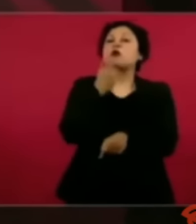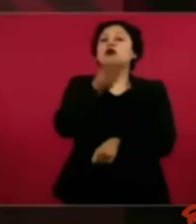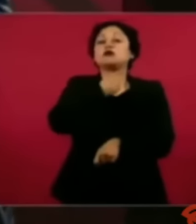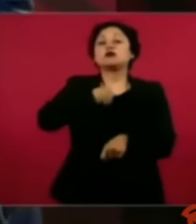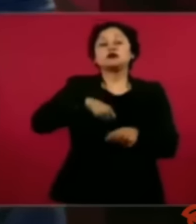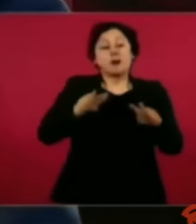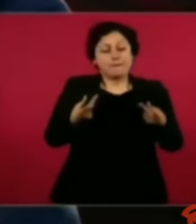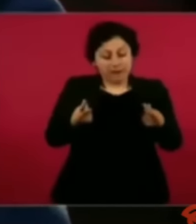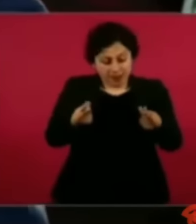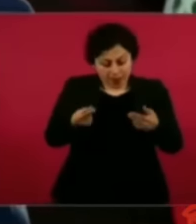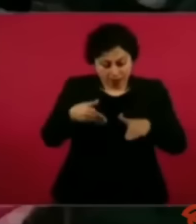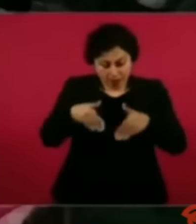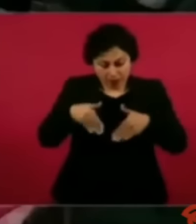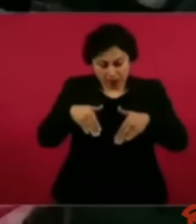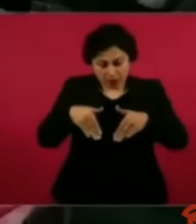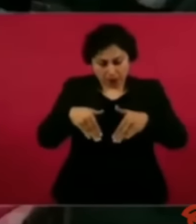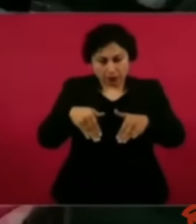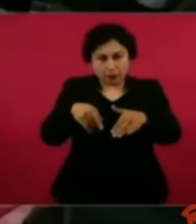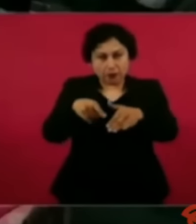les cueste trabajo